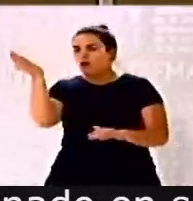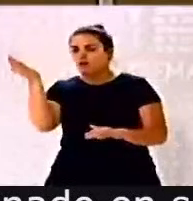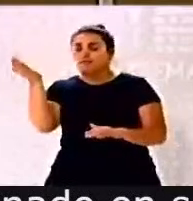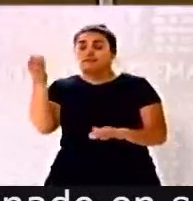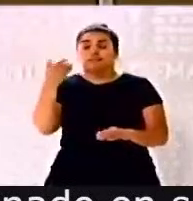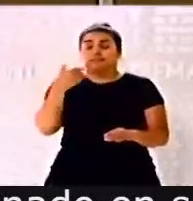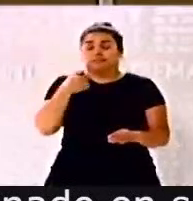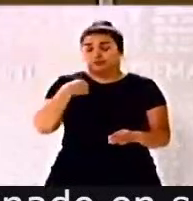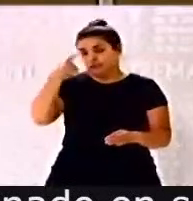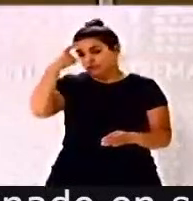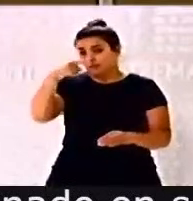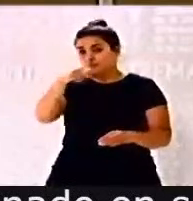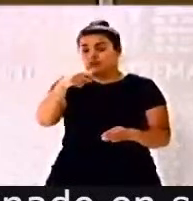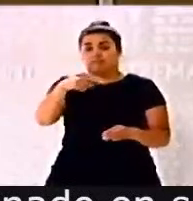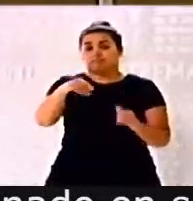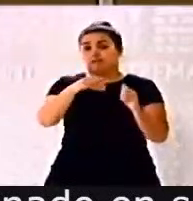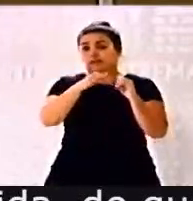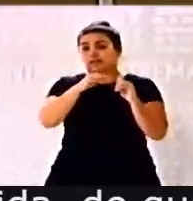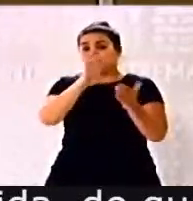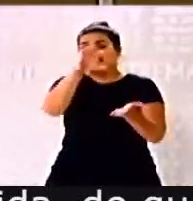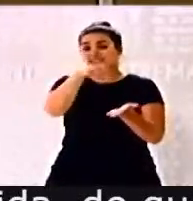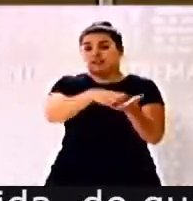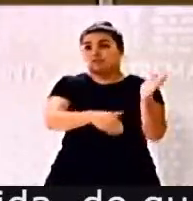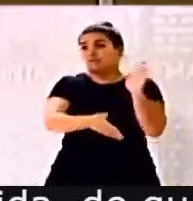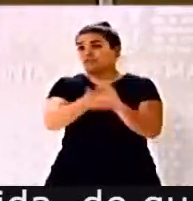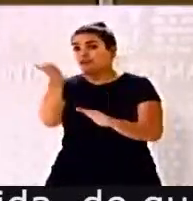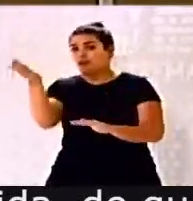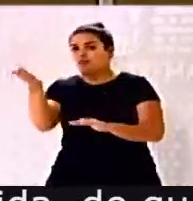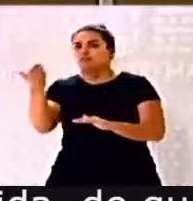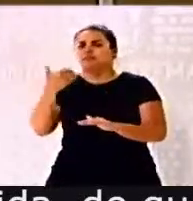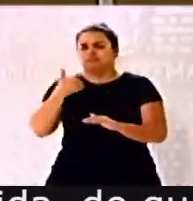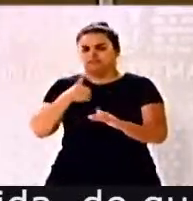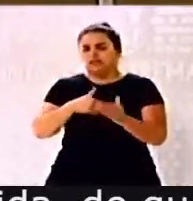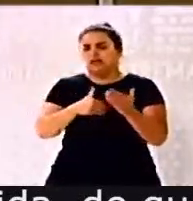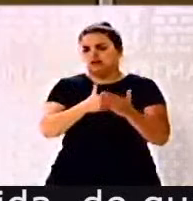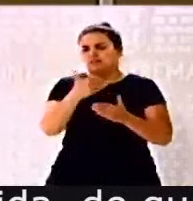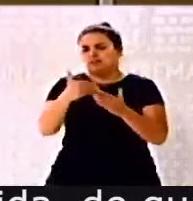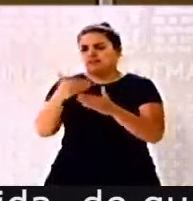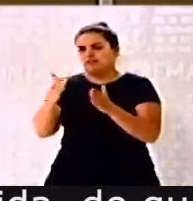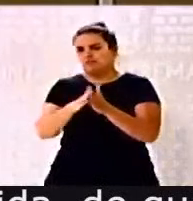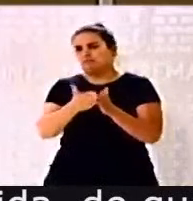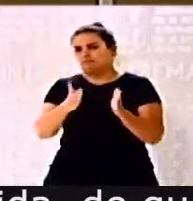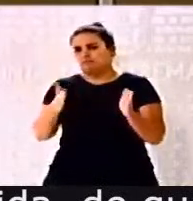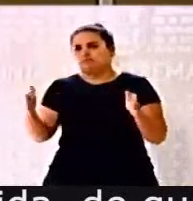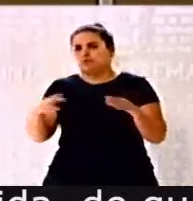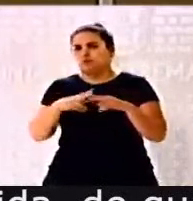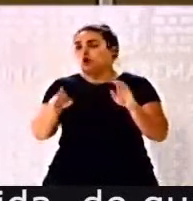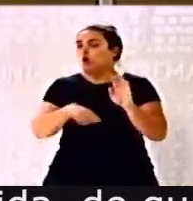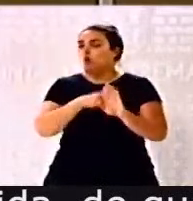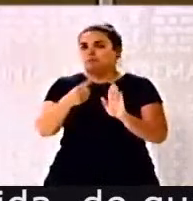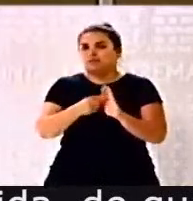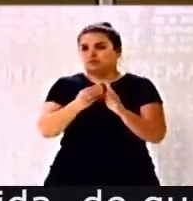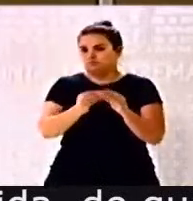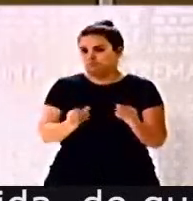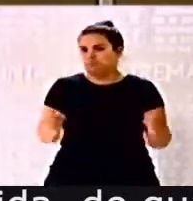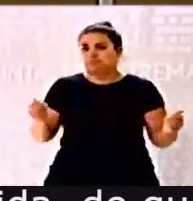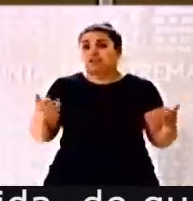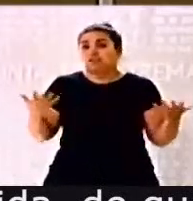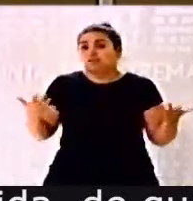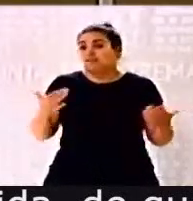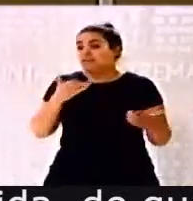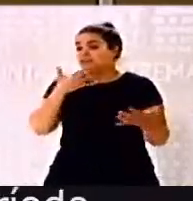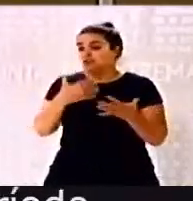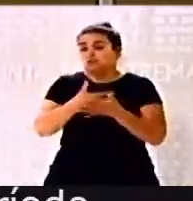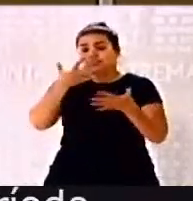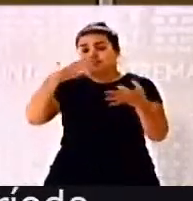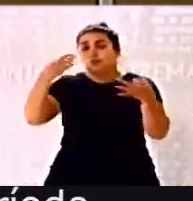tenemos conocimiento de que ha abandonado las instalaciones, han pasado ya un periodo de incubación completo. Por lo tanto, con casi toda